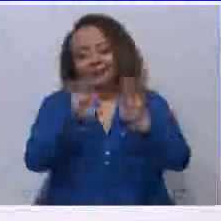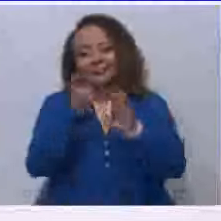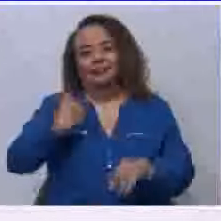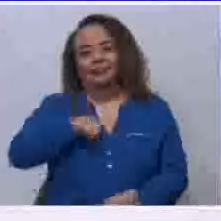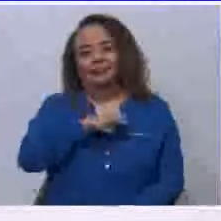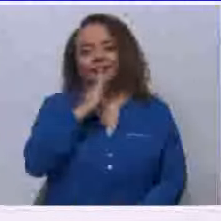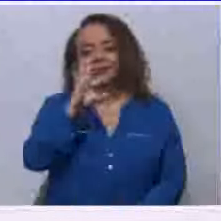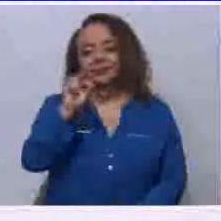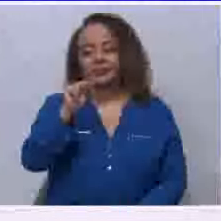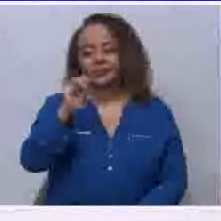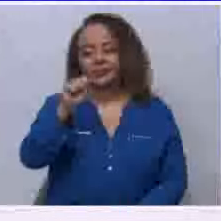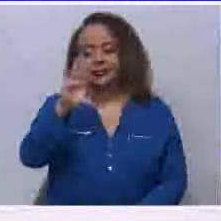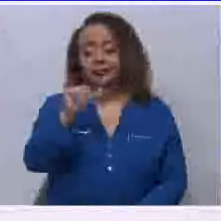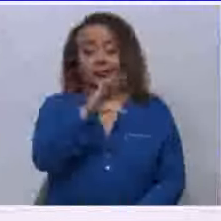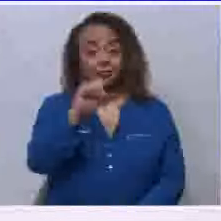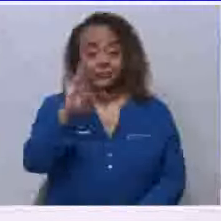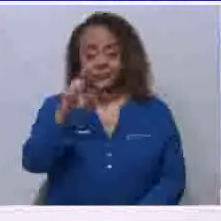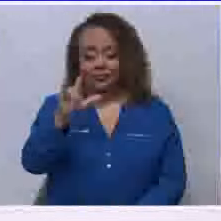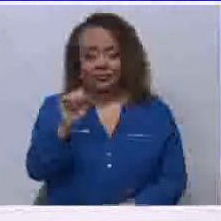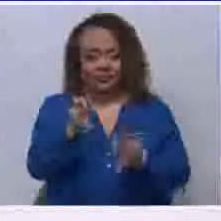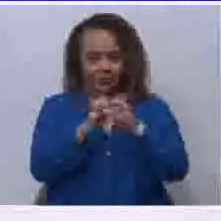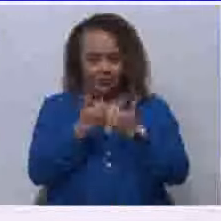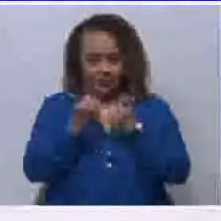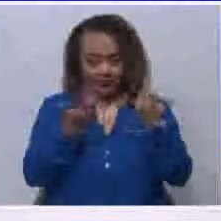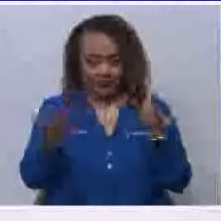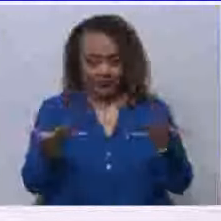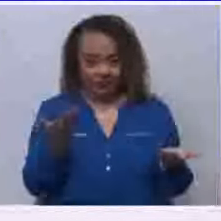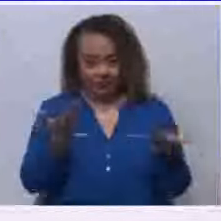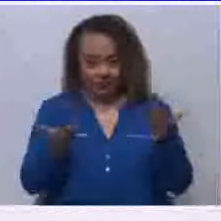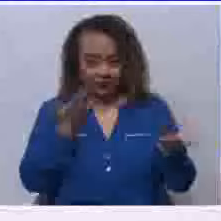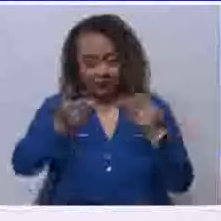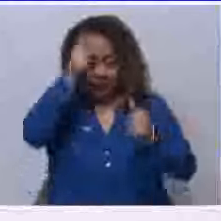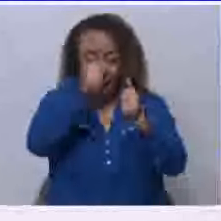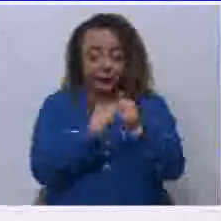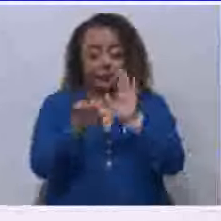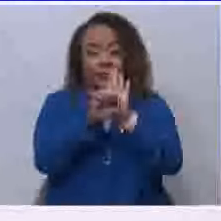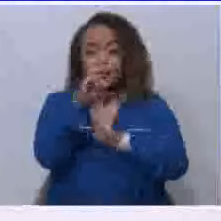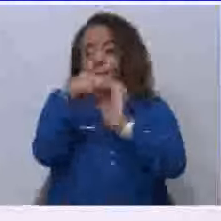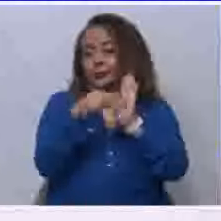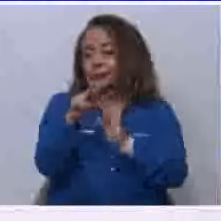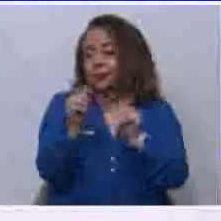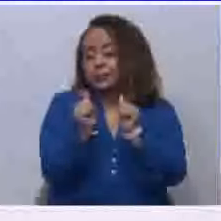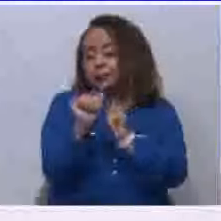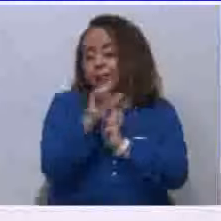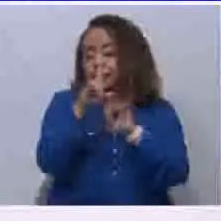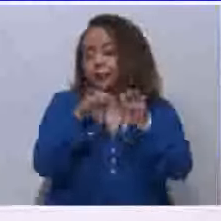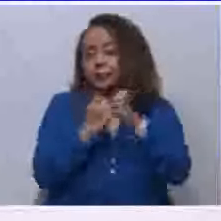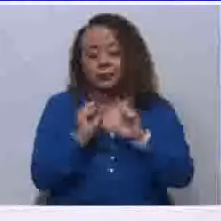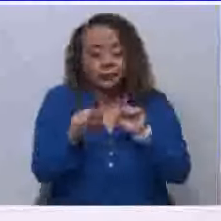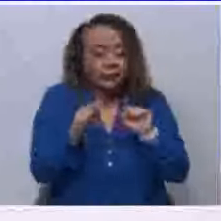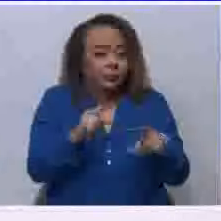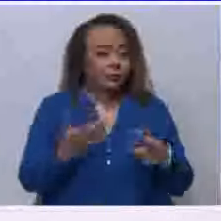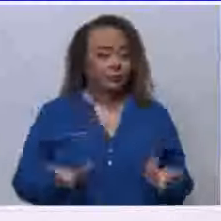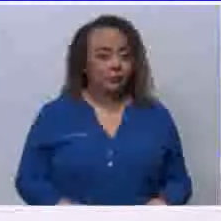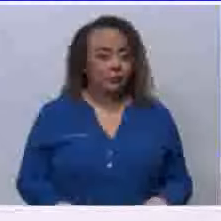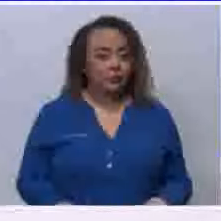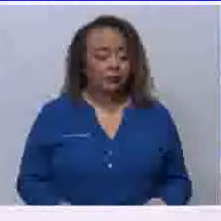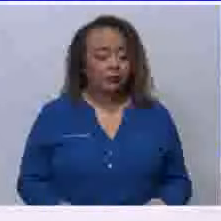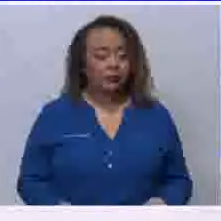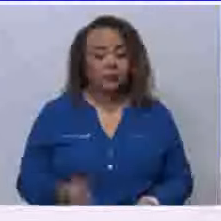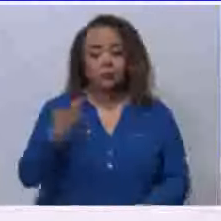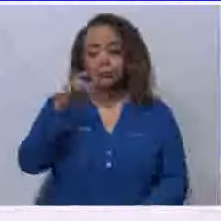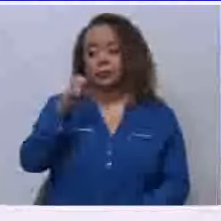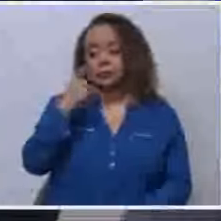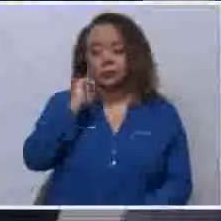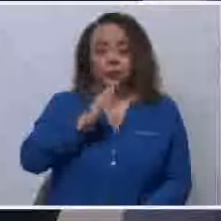Fonseca y de la Bala Gómez, ¿en qué equipo jugaban? Sí, sí. ¿No recordamos, por ejemplo, el 2002 como un equipo súper ofensivo, agresivo, alegre? Porque mi